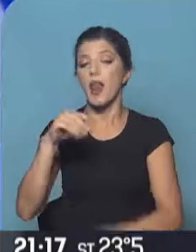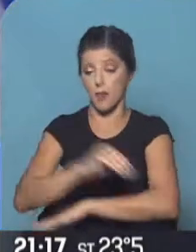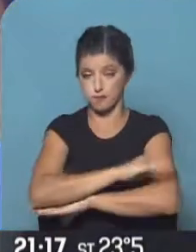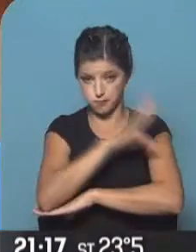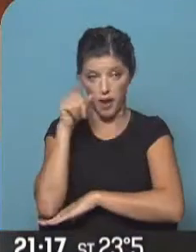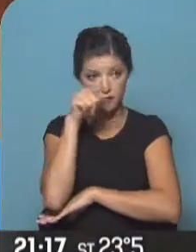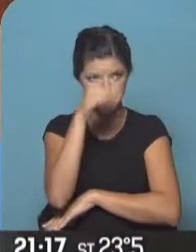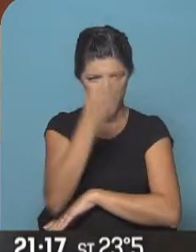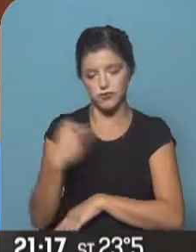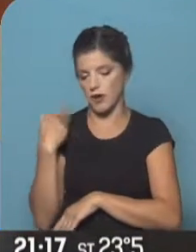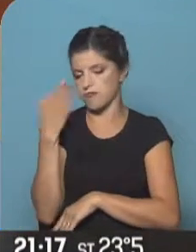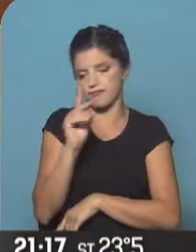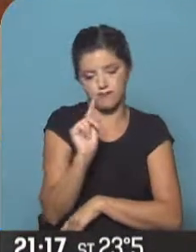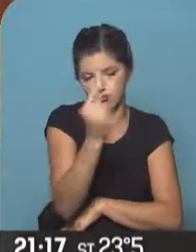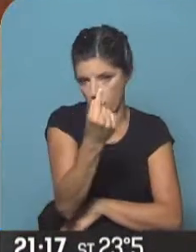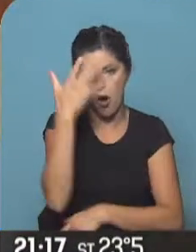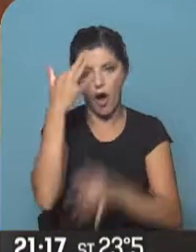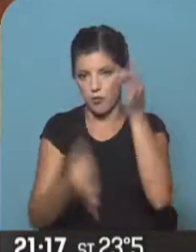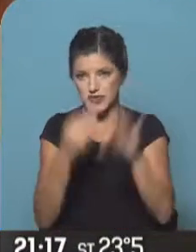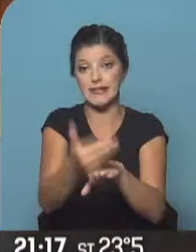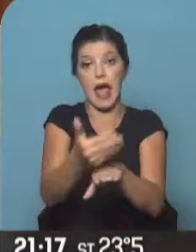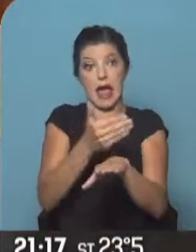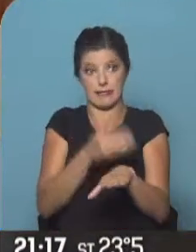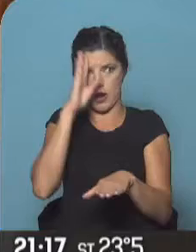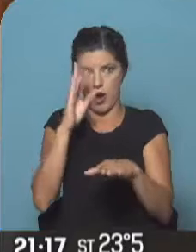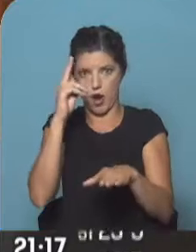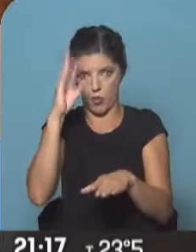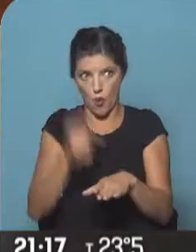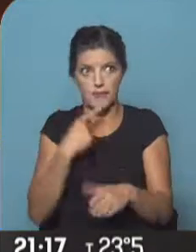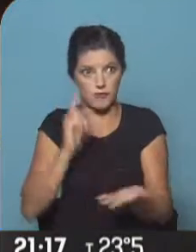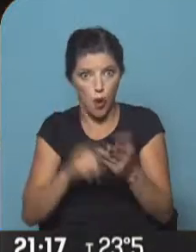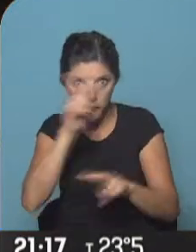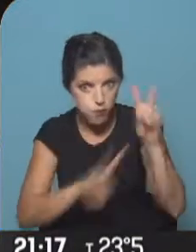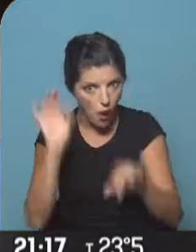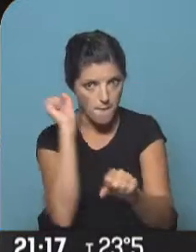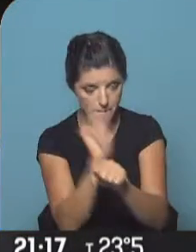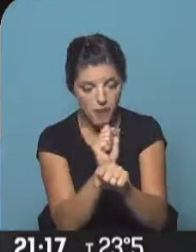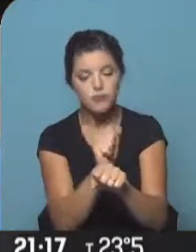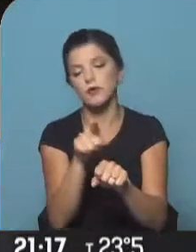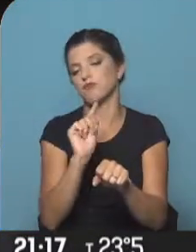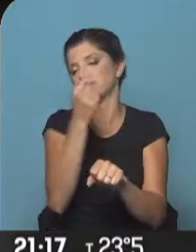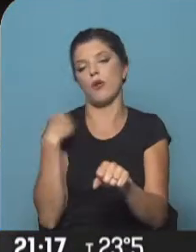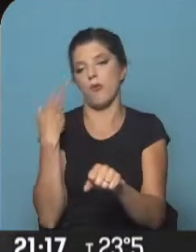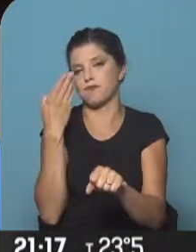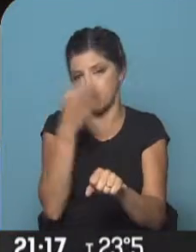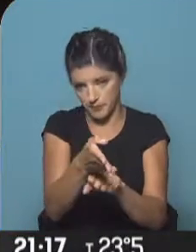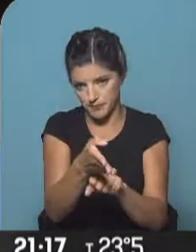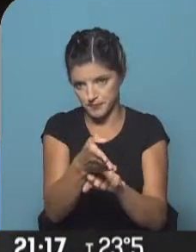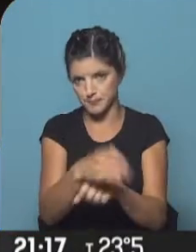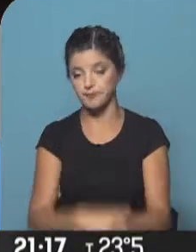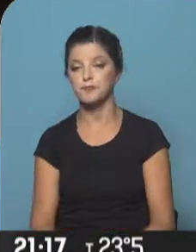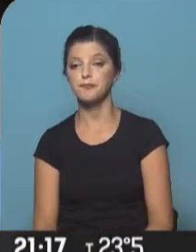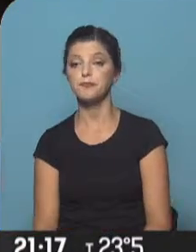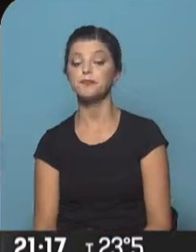entregó después de la orden de captura que había librado el juez Ercolini después de que fuera procesado junto con su socio. Los